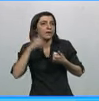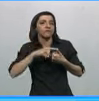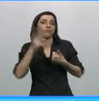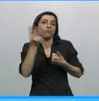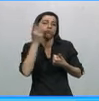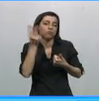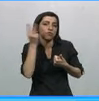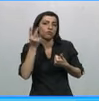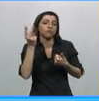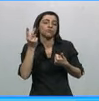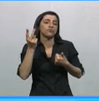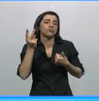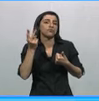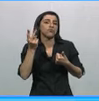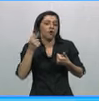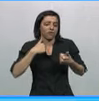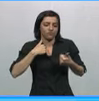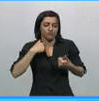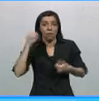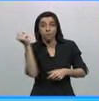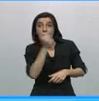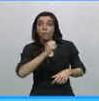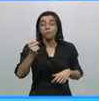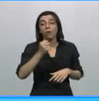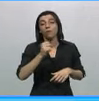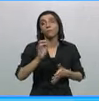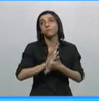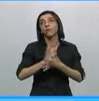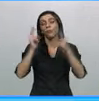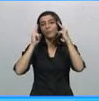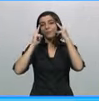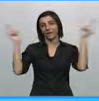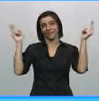puedo evadir de todo lo que es